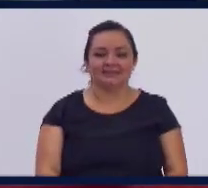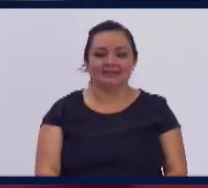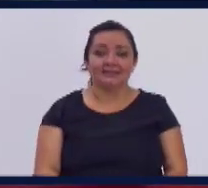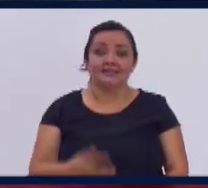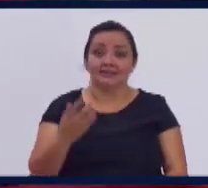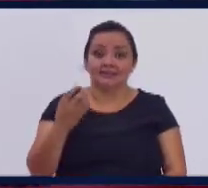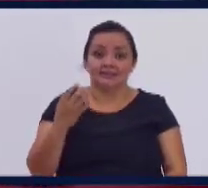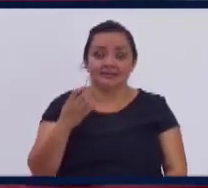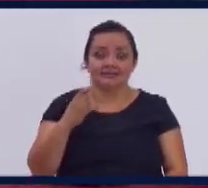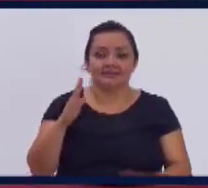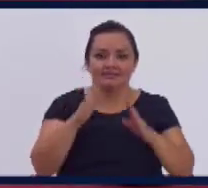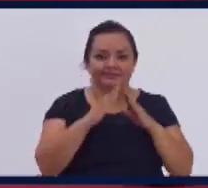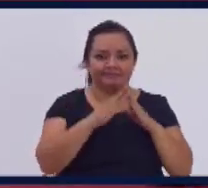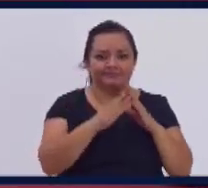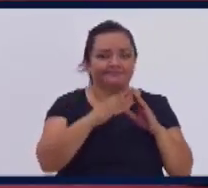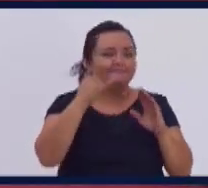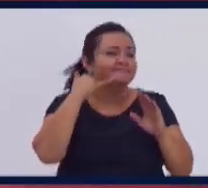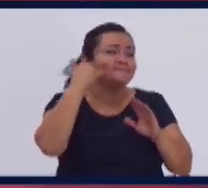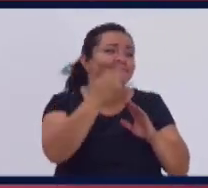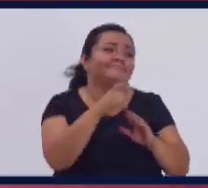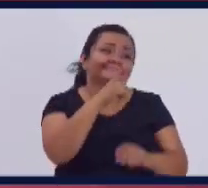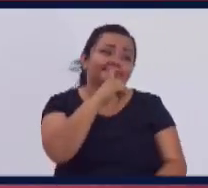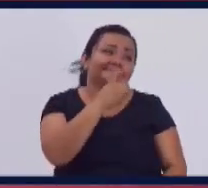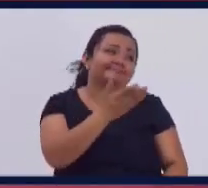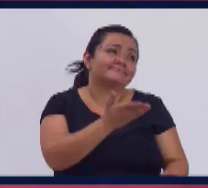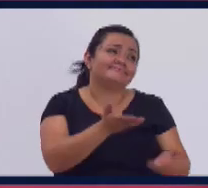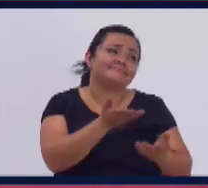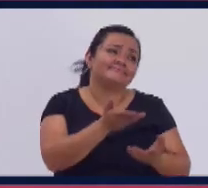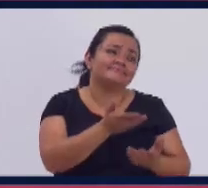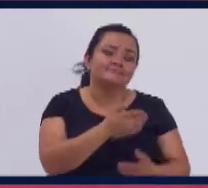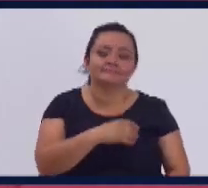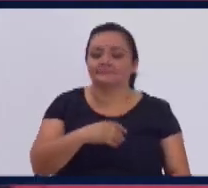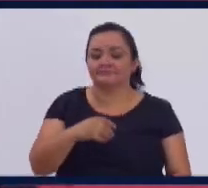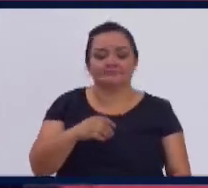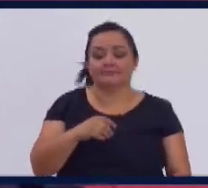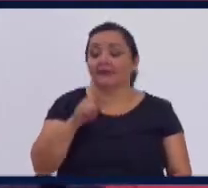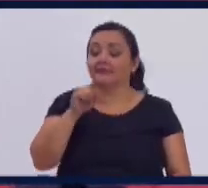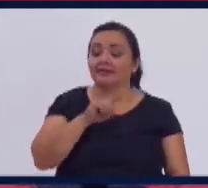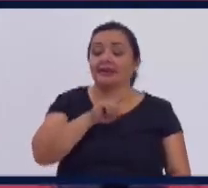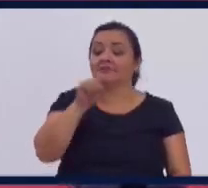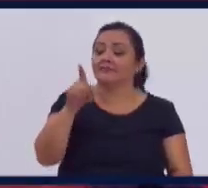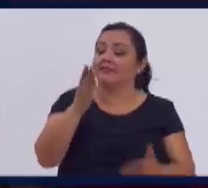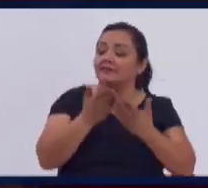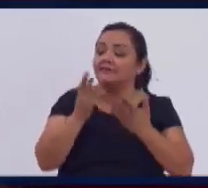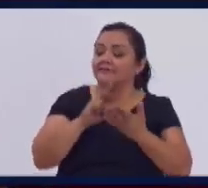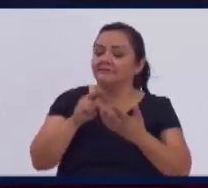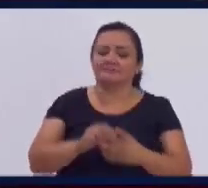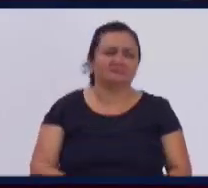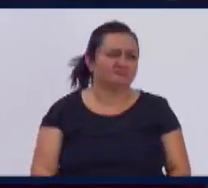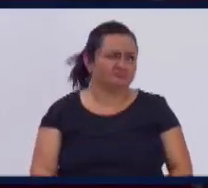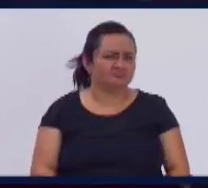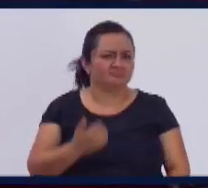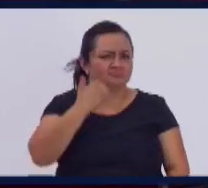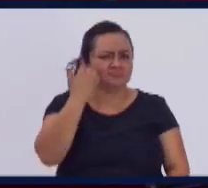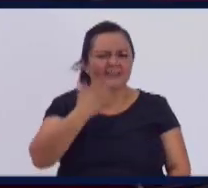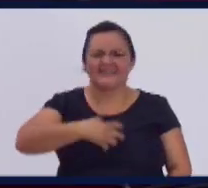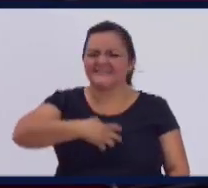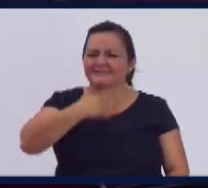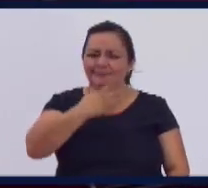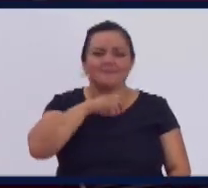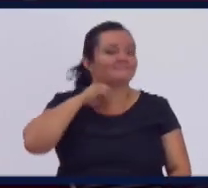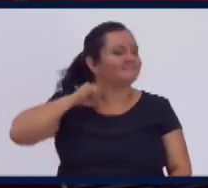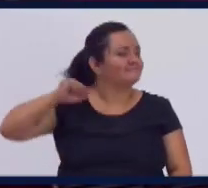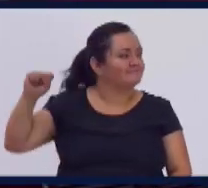cada vez que hablaba a la casa pidiéndole cosas al padre, le decía, lee la Biblia. El papá, lee la Biblia, lee la Biblia. Y el cipote